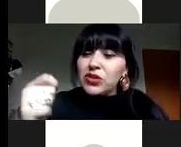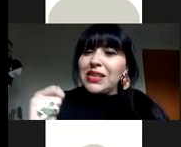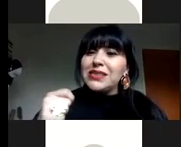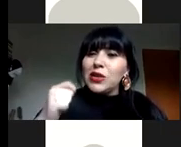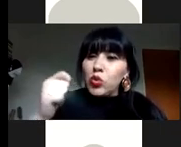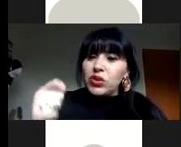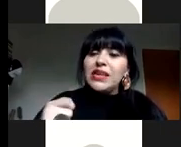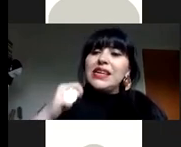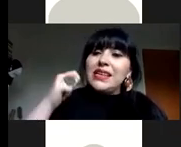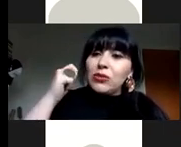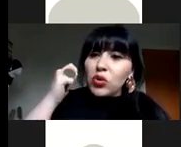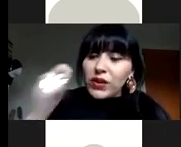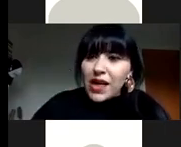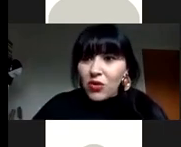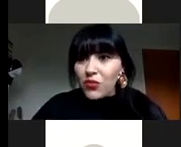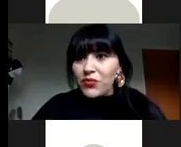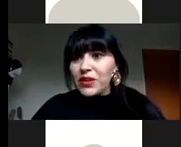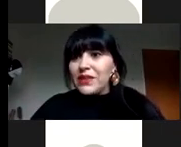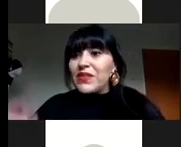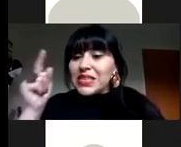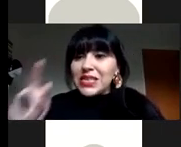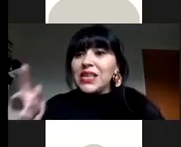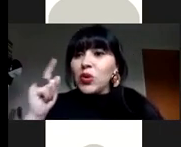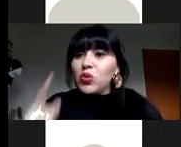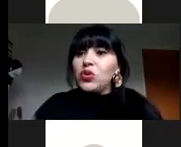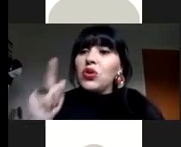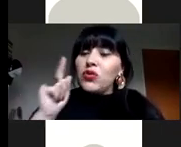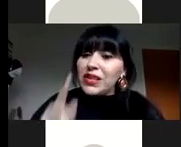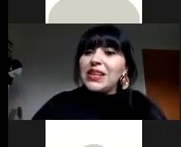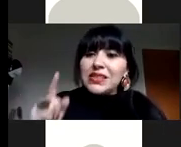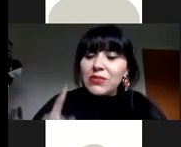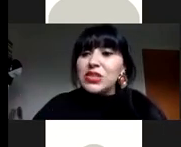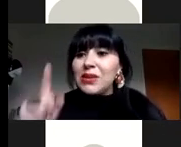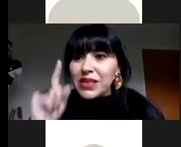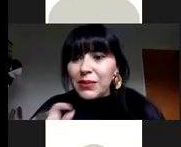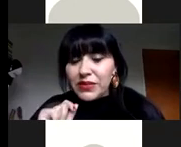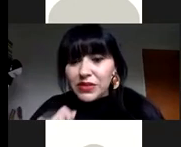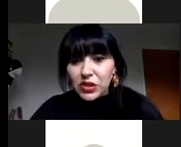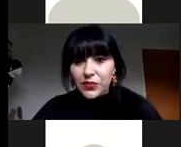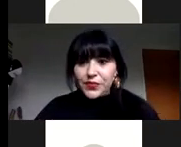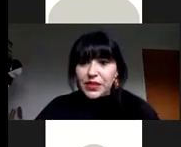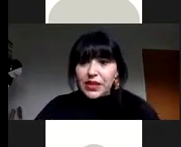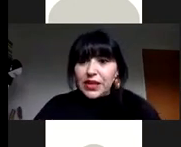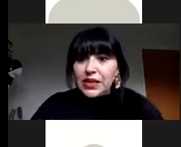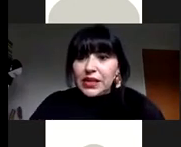anticipación, de la salud y del autocuidado. 26 de junio, no lo olviden, estamos en el mes de la prevención.